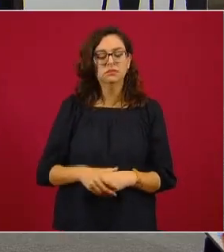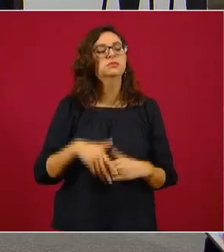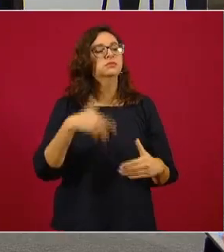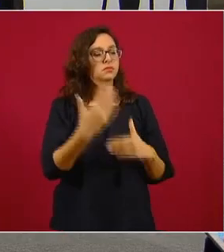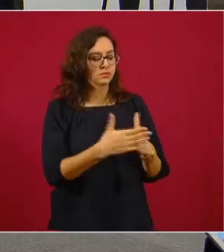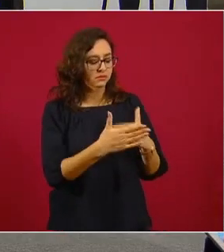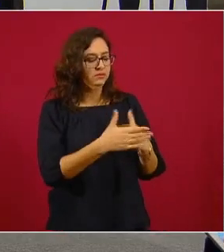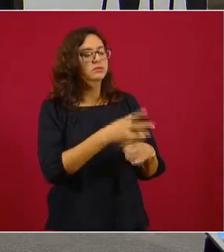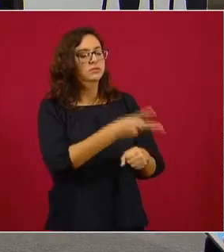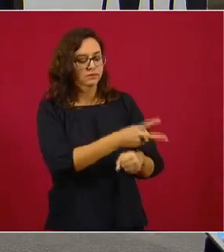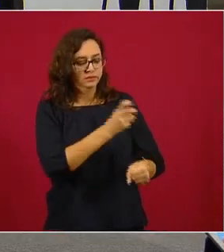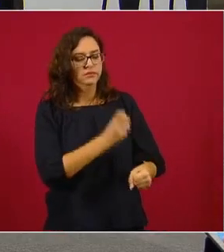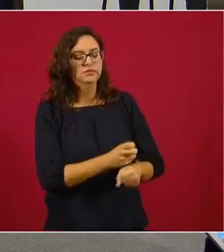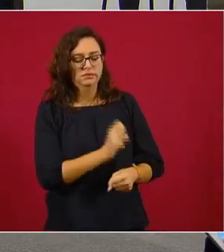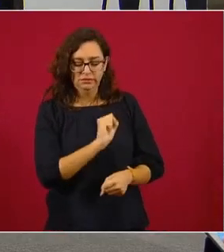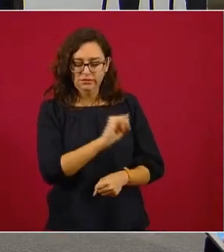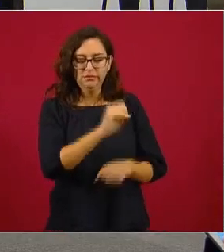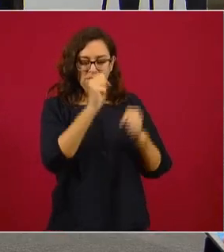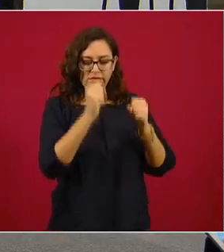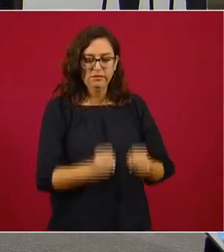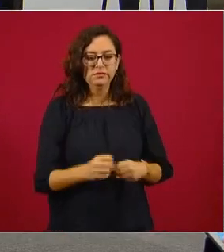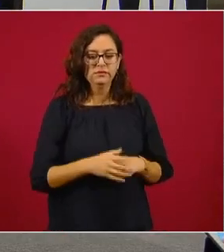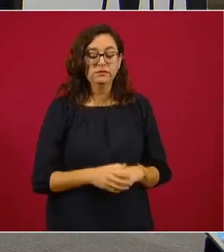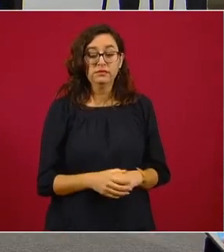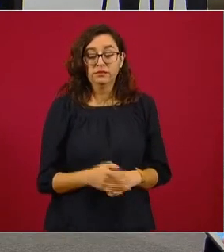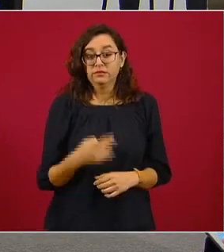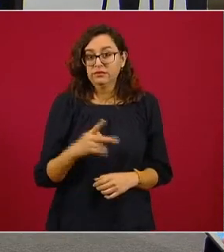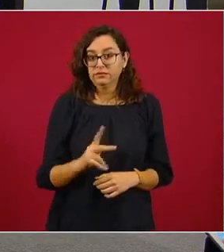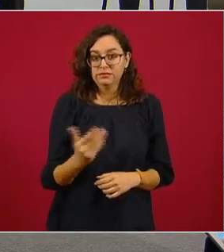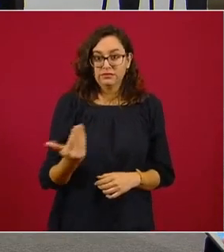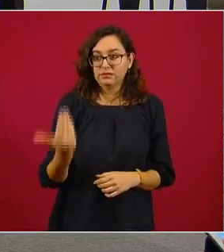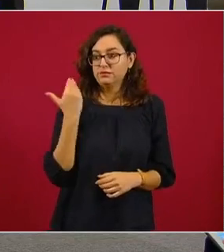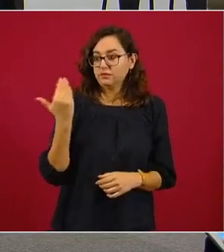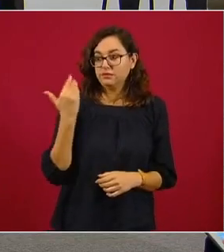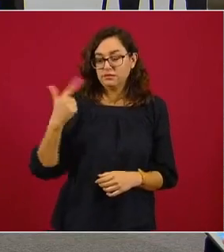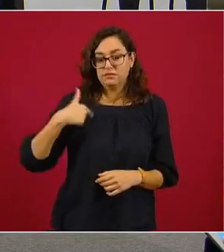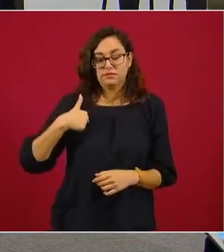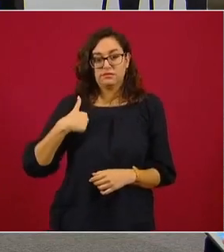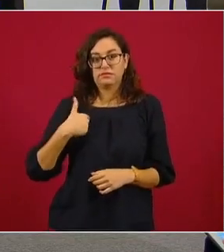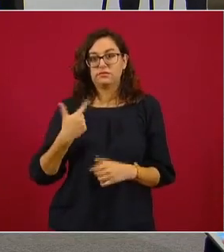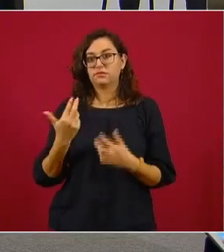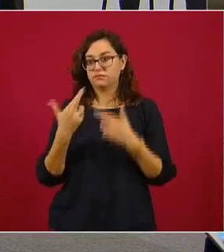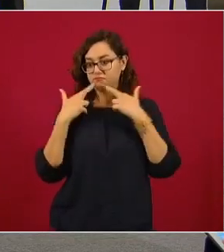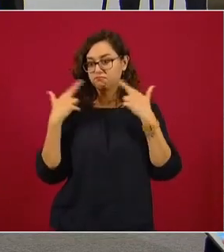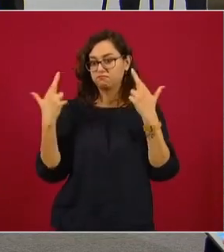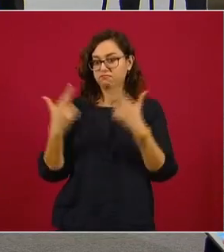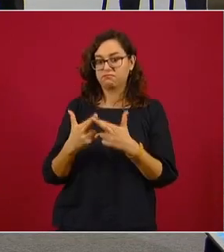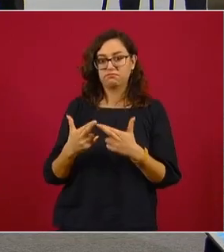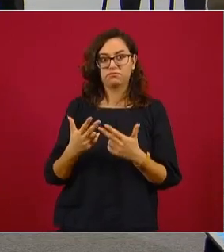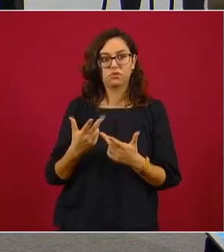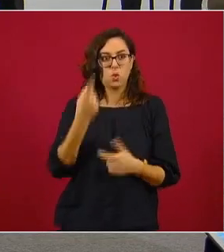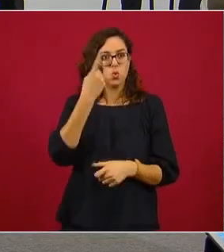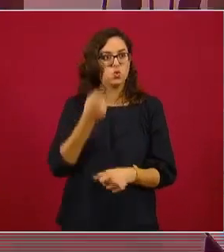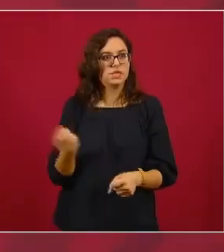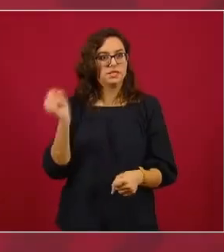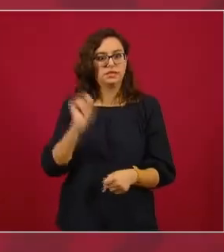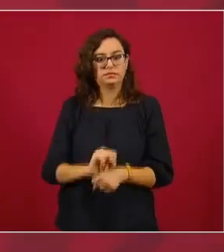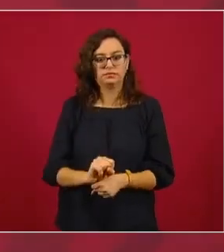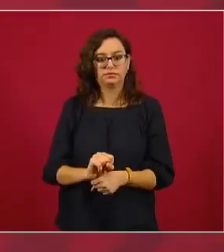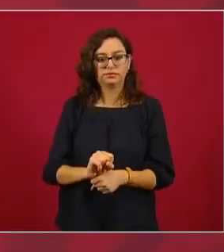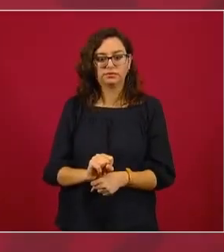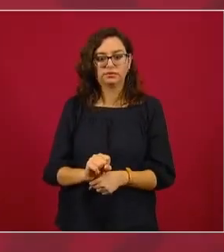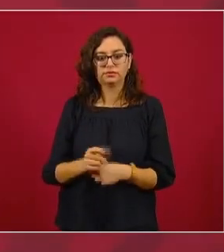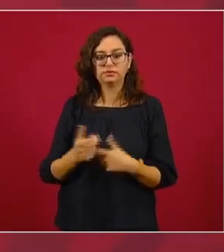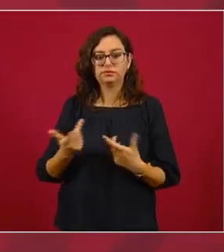invitar, pero me acabo de reunir hace una semana con